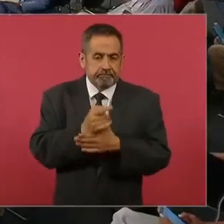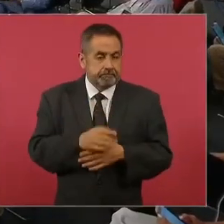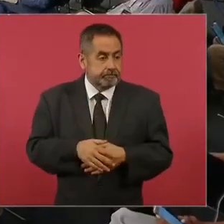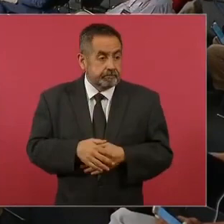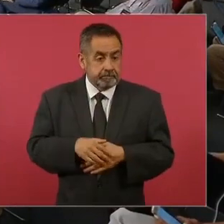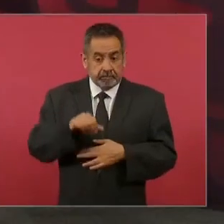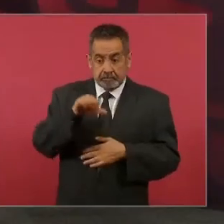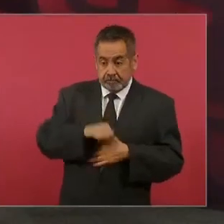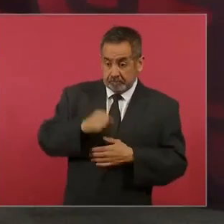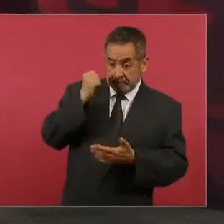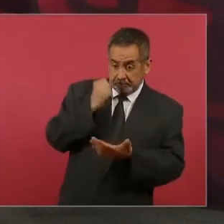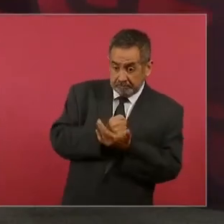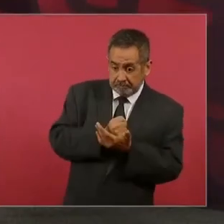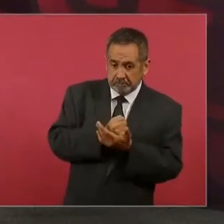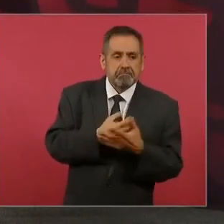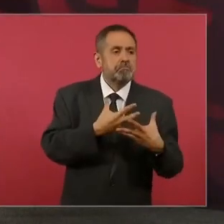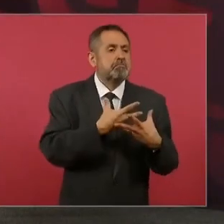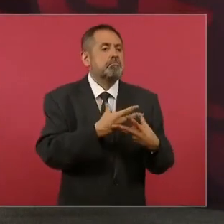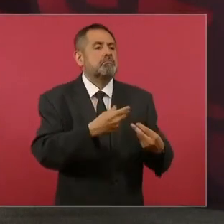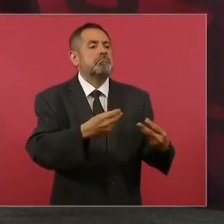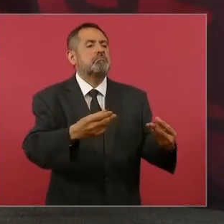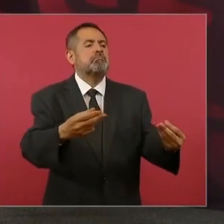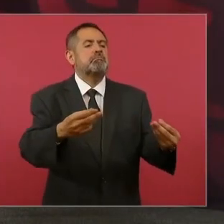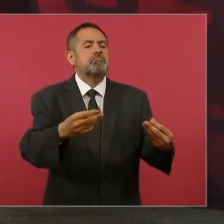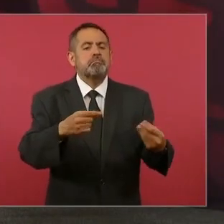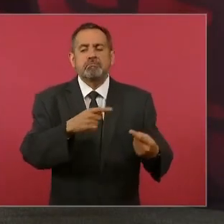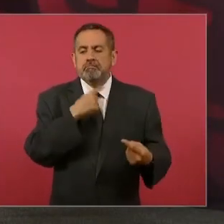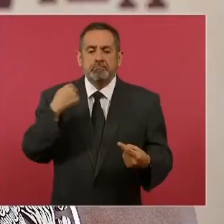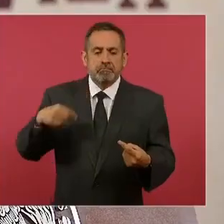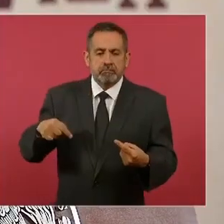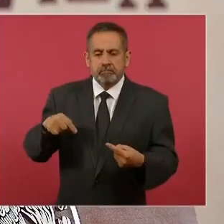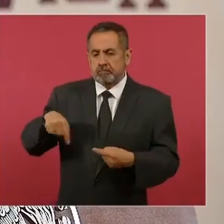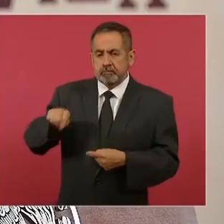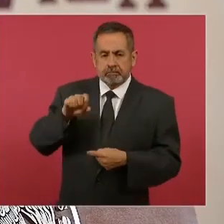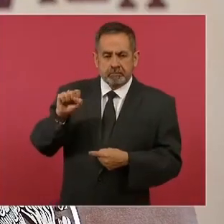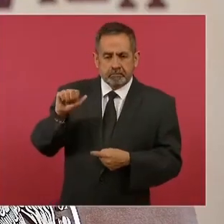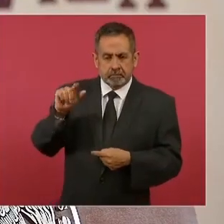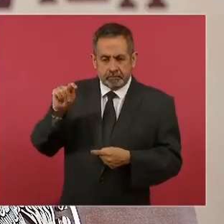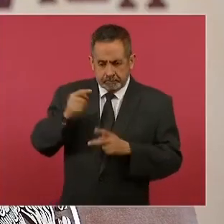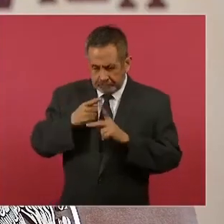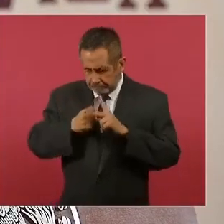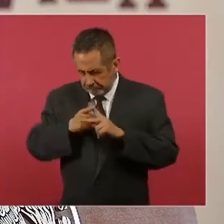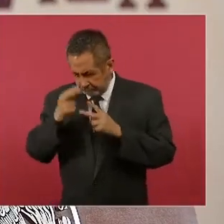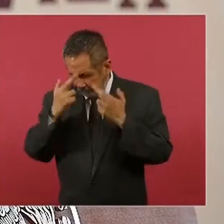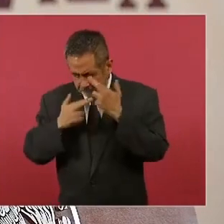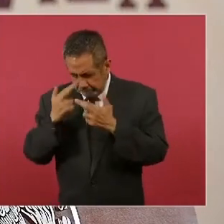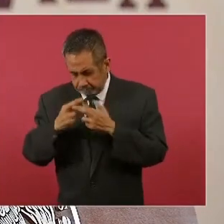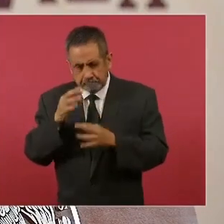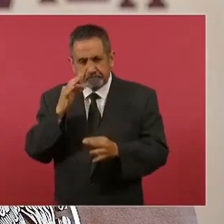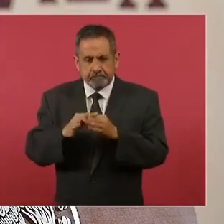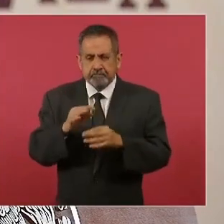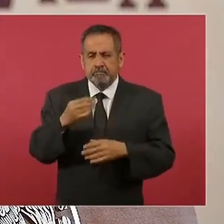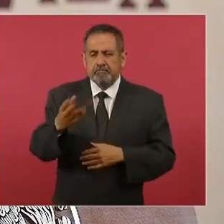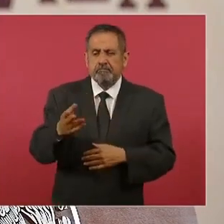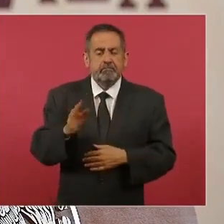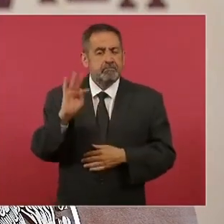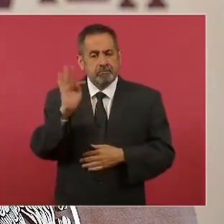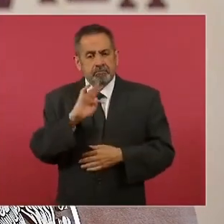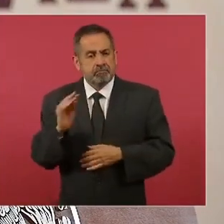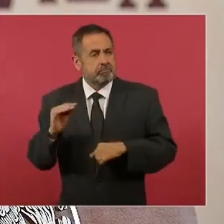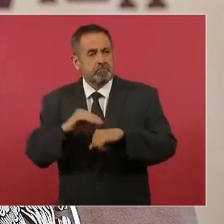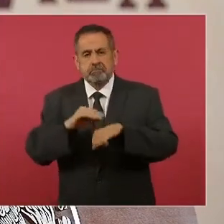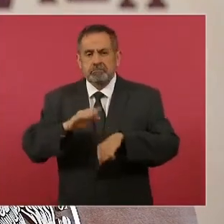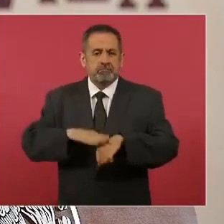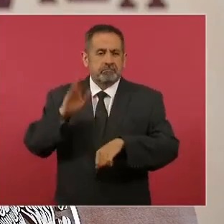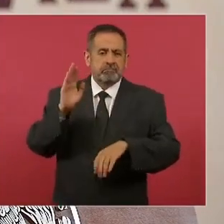cuando concluyamos la revisión junto con el sistema de administración tributaria, podemos darles una cifra precisa. Incluso podría